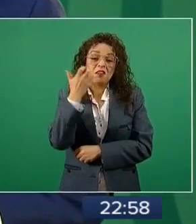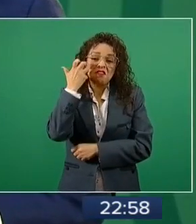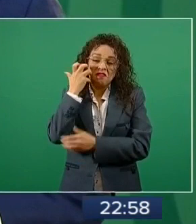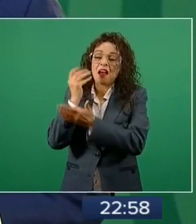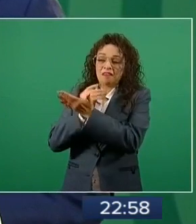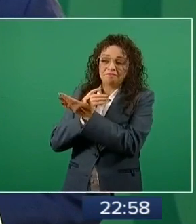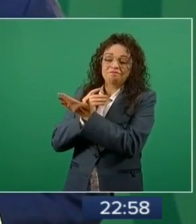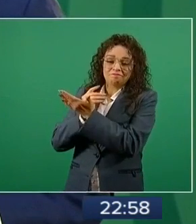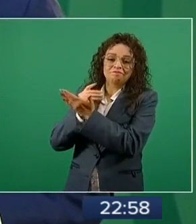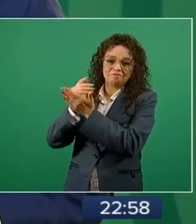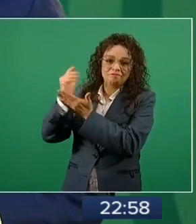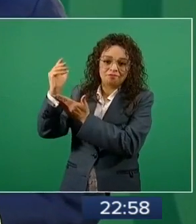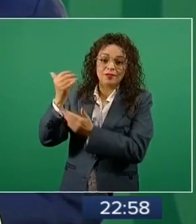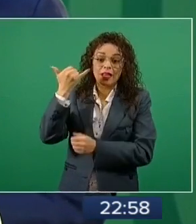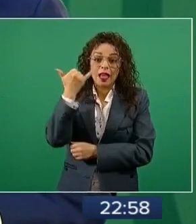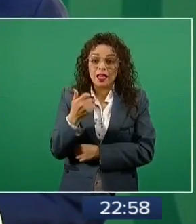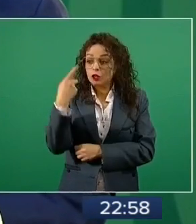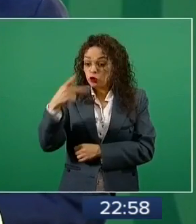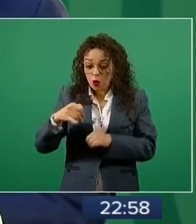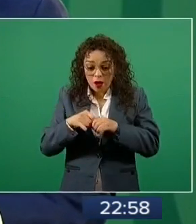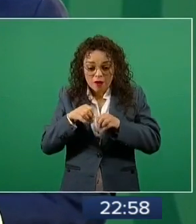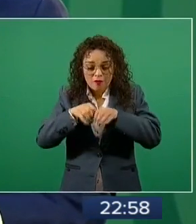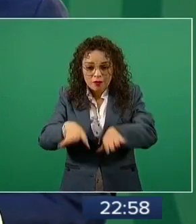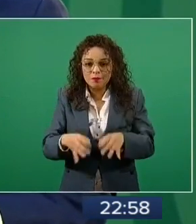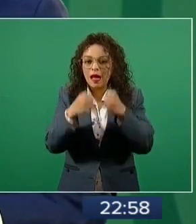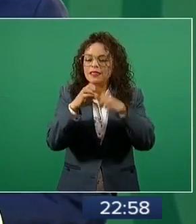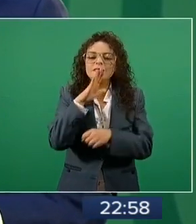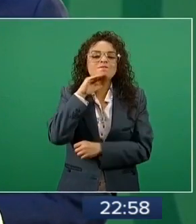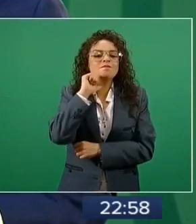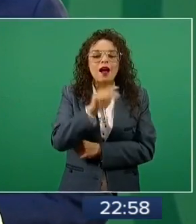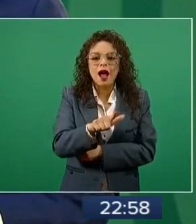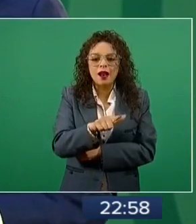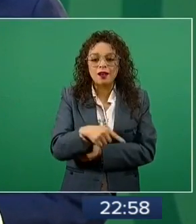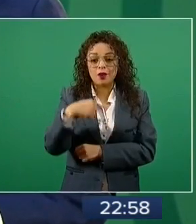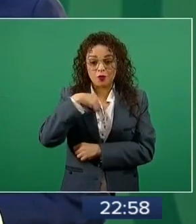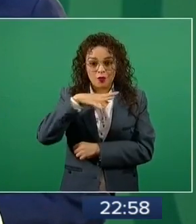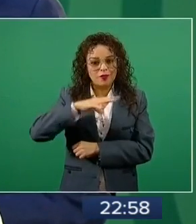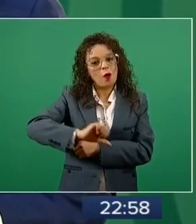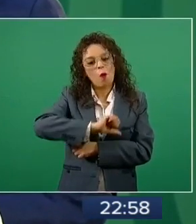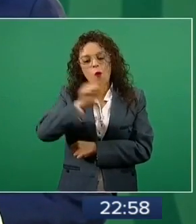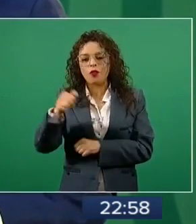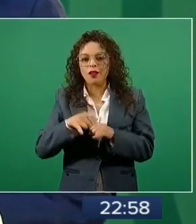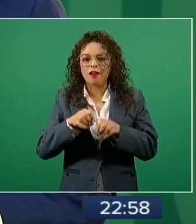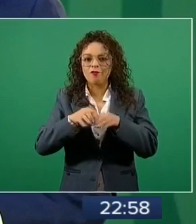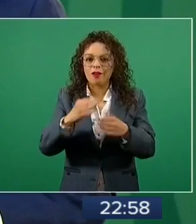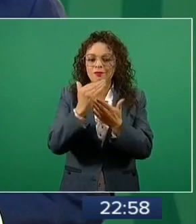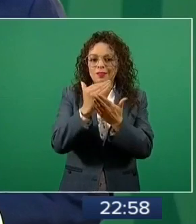están mal sus datos yo tengo otros santos